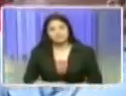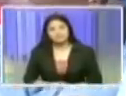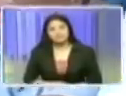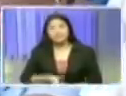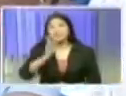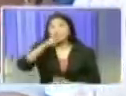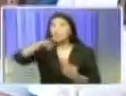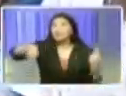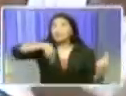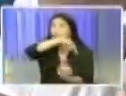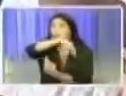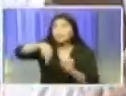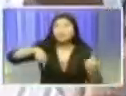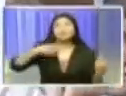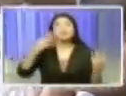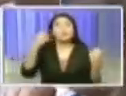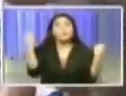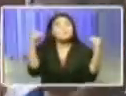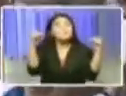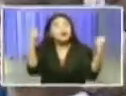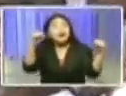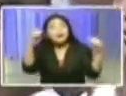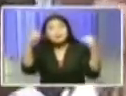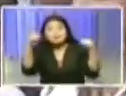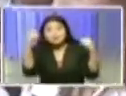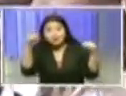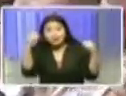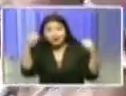una revolución práctica.